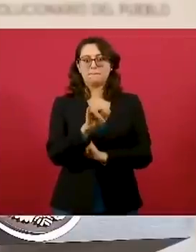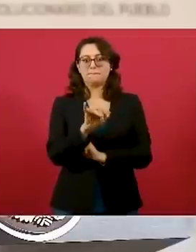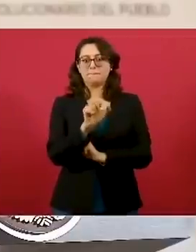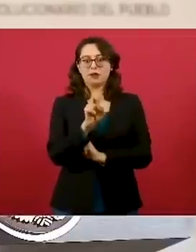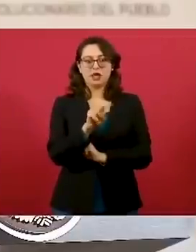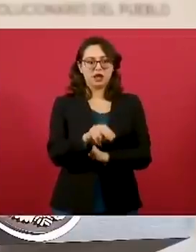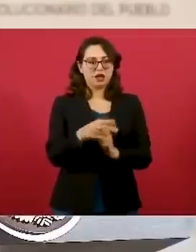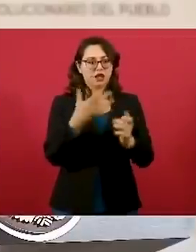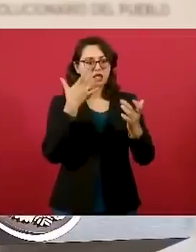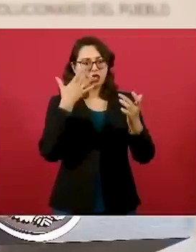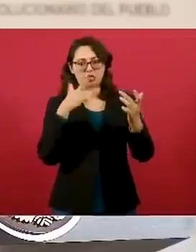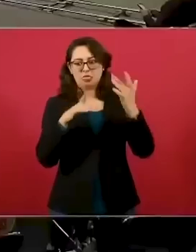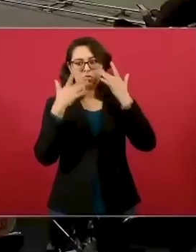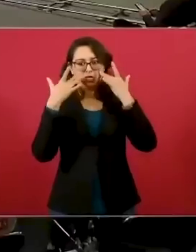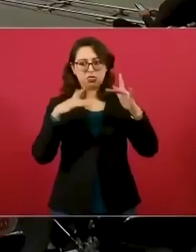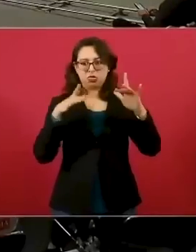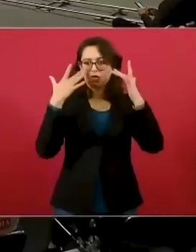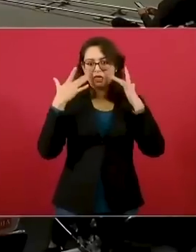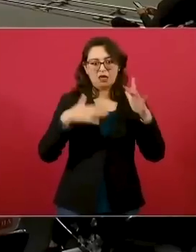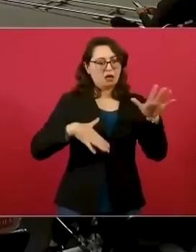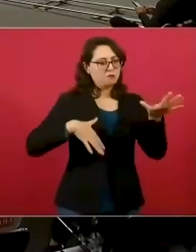unos por una razón, otros por otra,